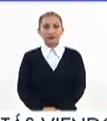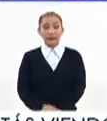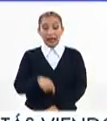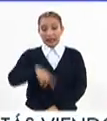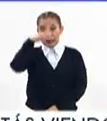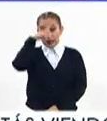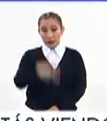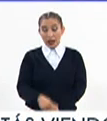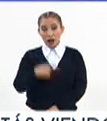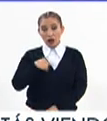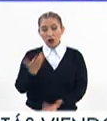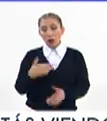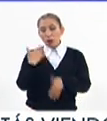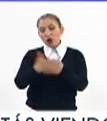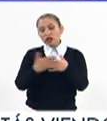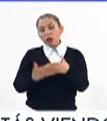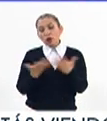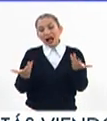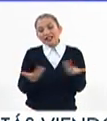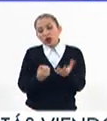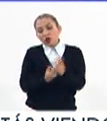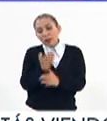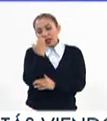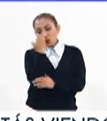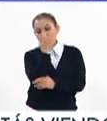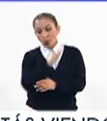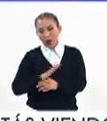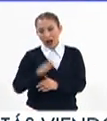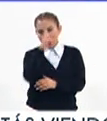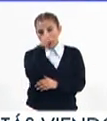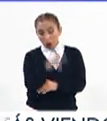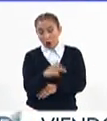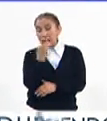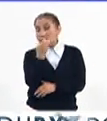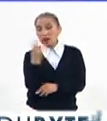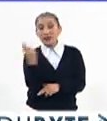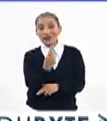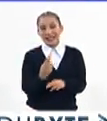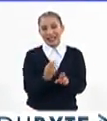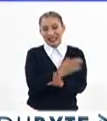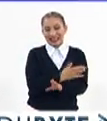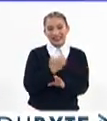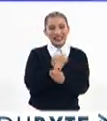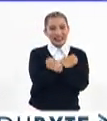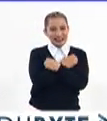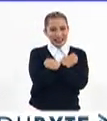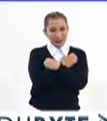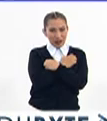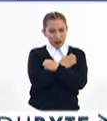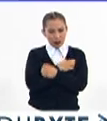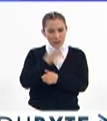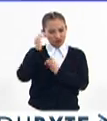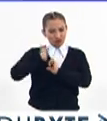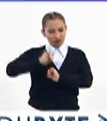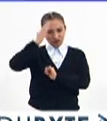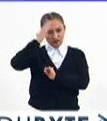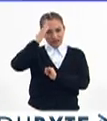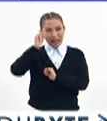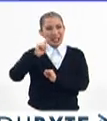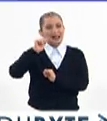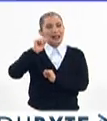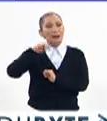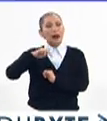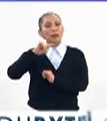En México está por construirse la nueva escuela mexicana. Para lograrlo, el secretario de Educación Pública, Esteban Moctezuma